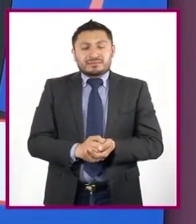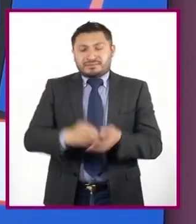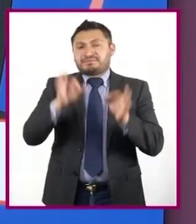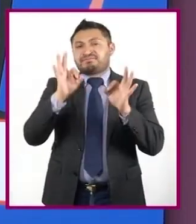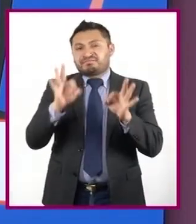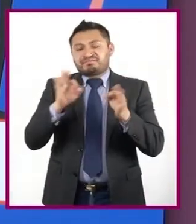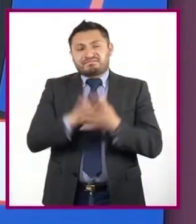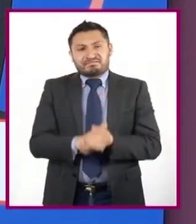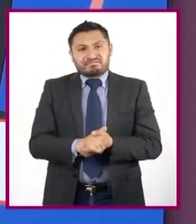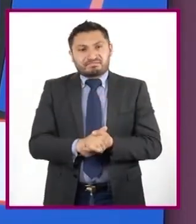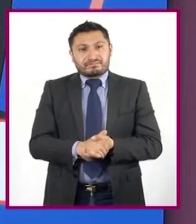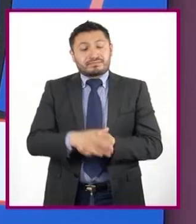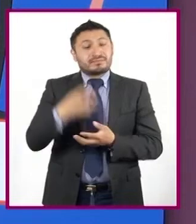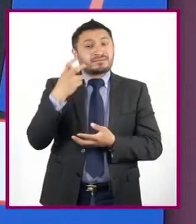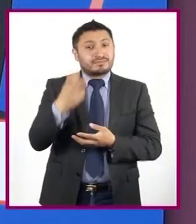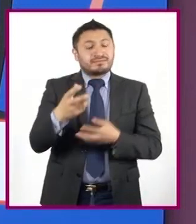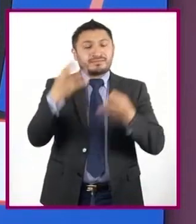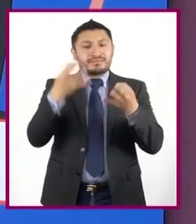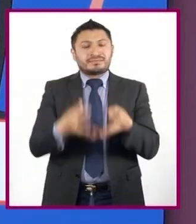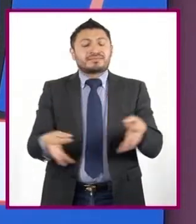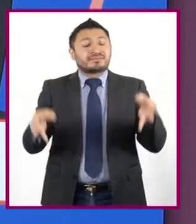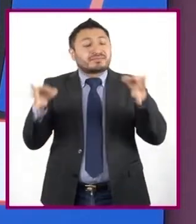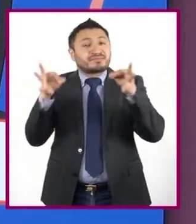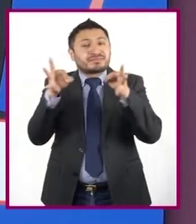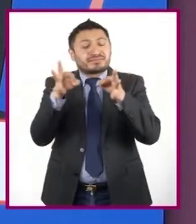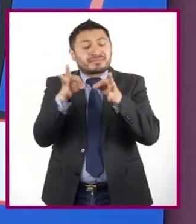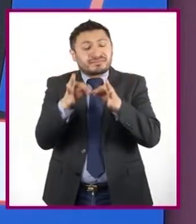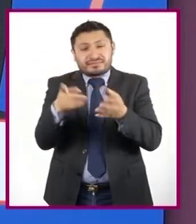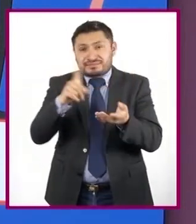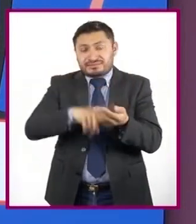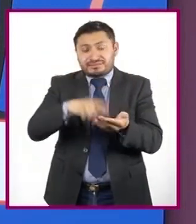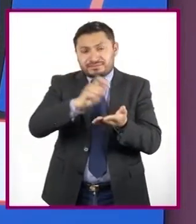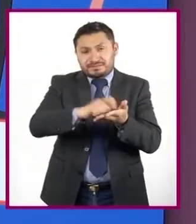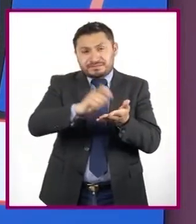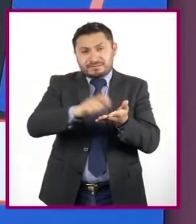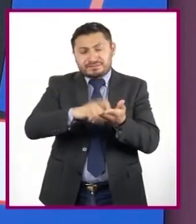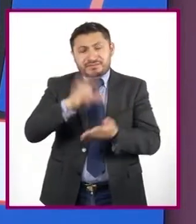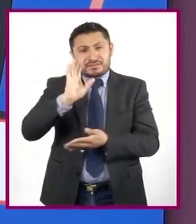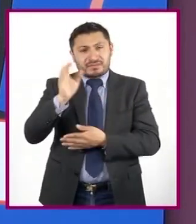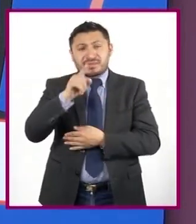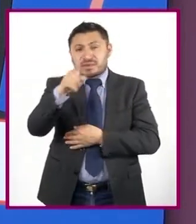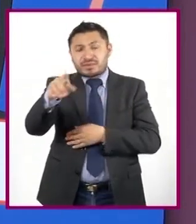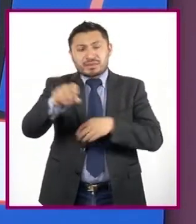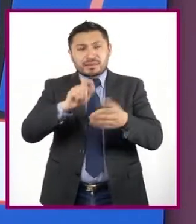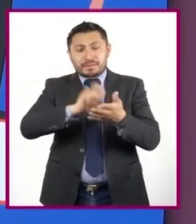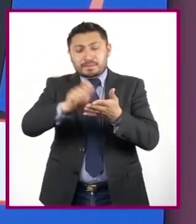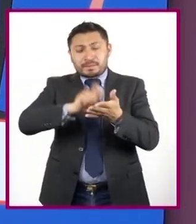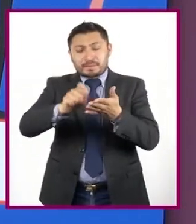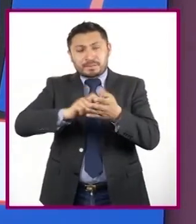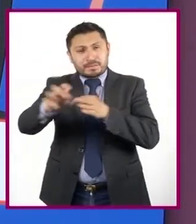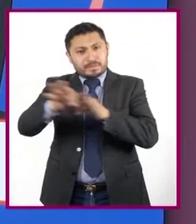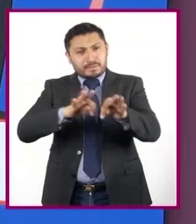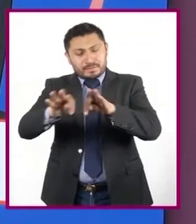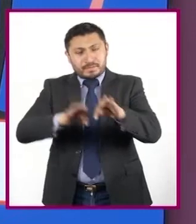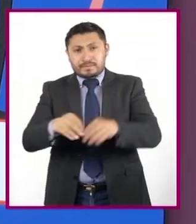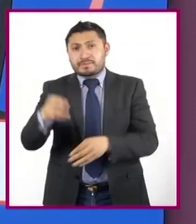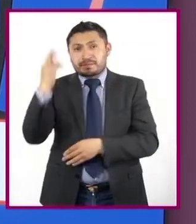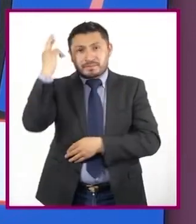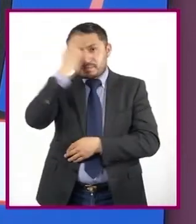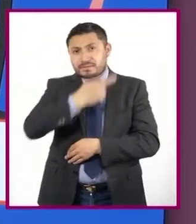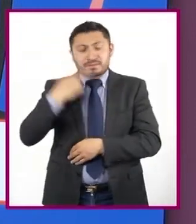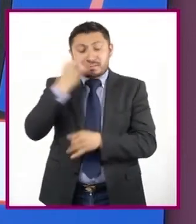Exactamente. Este es un requisito fundamental al momento de elaborar un trabajo en el que consultamos material